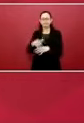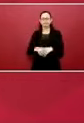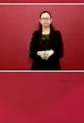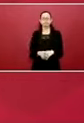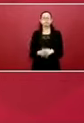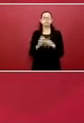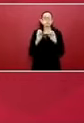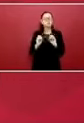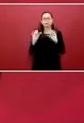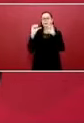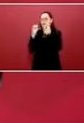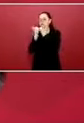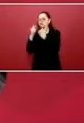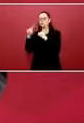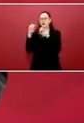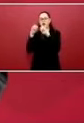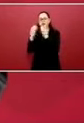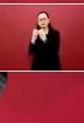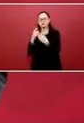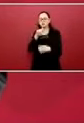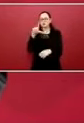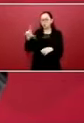no gubernamentales.